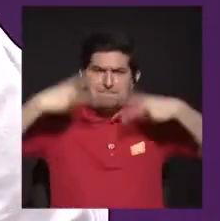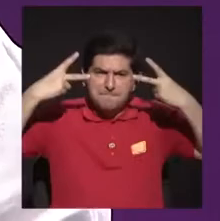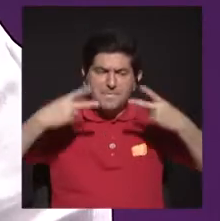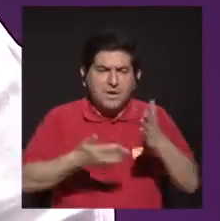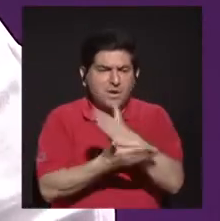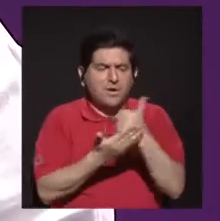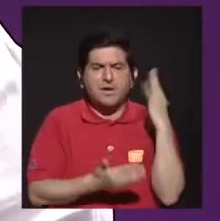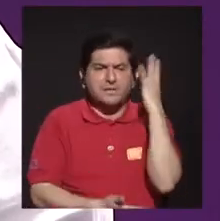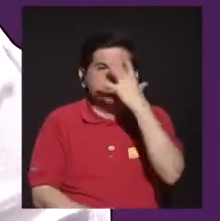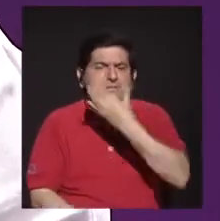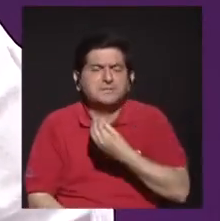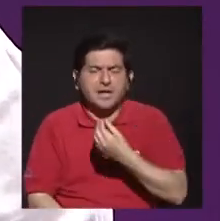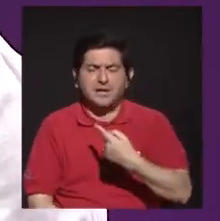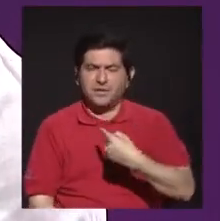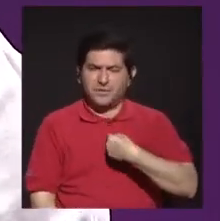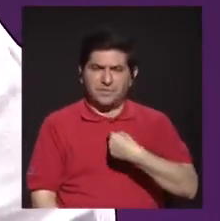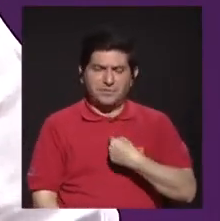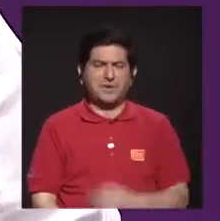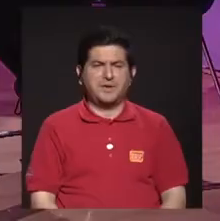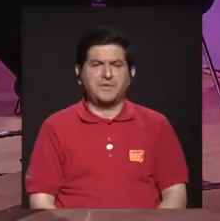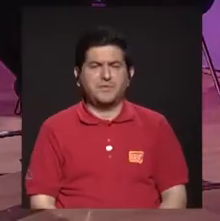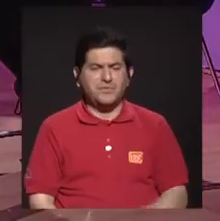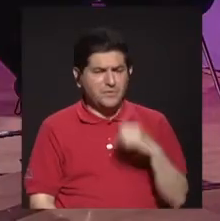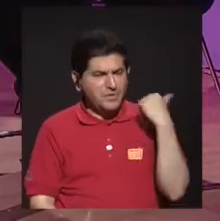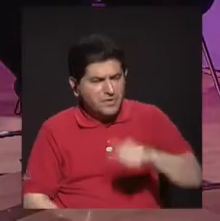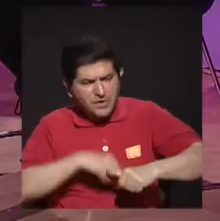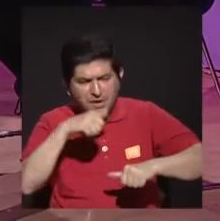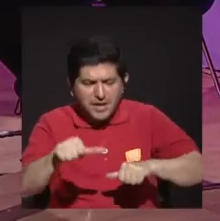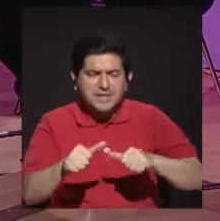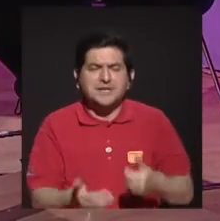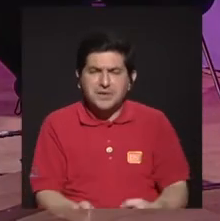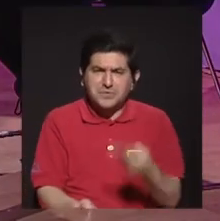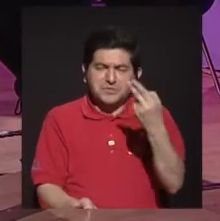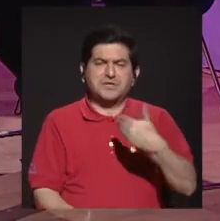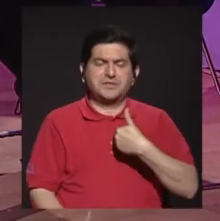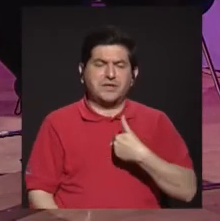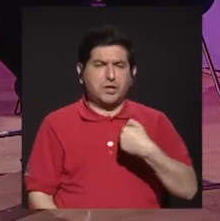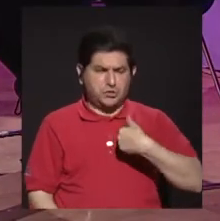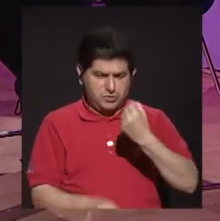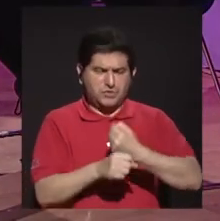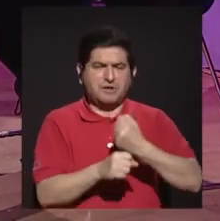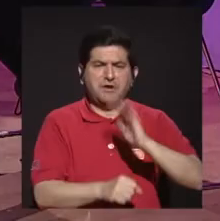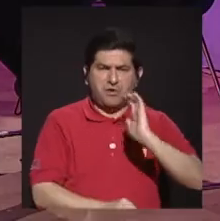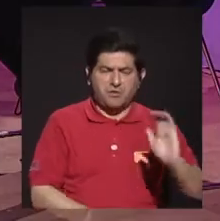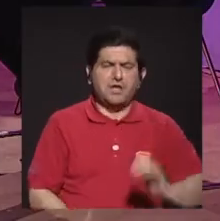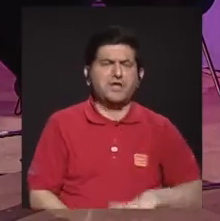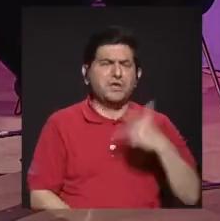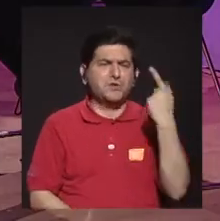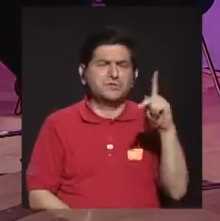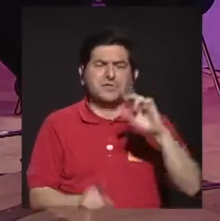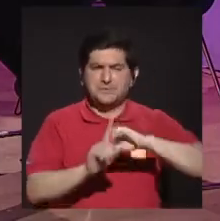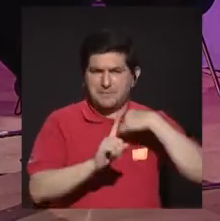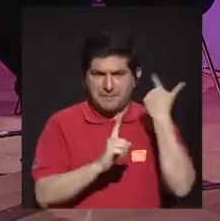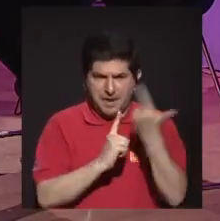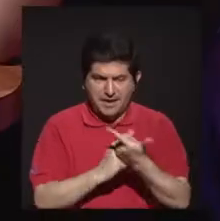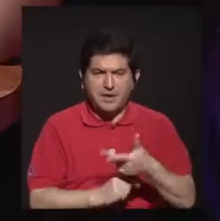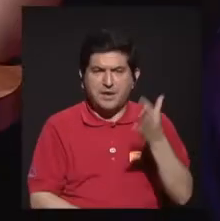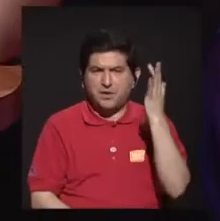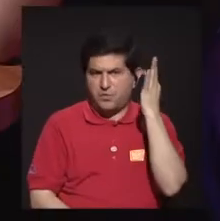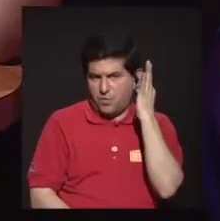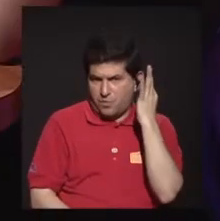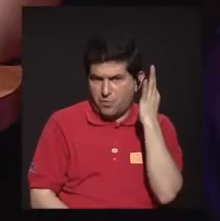algo hermoso para uno, vale la pena todo el esfuerzo. Yo trabajé con niños también de alto riesgo social, con